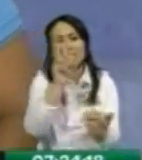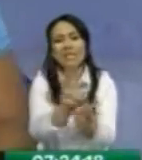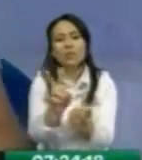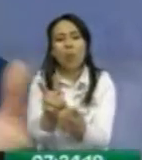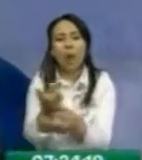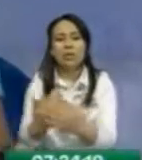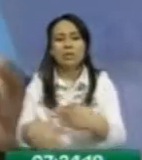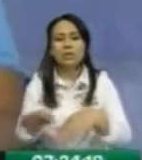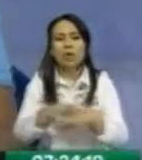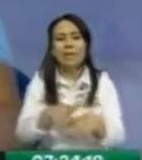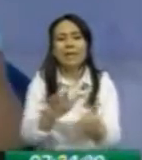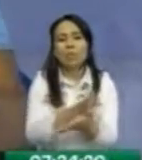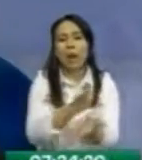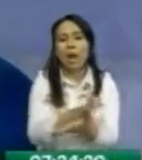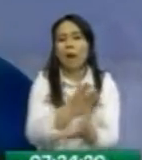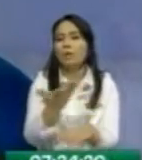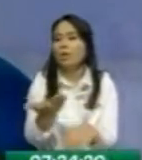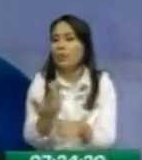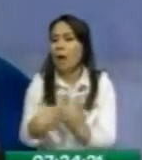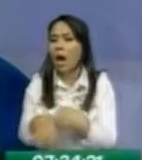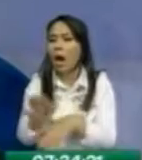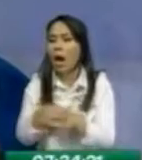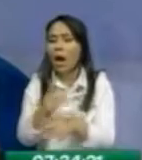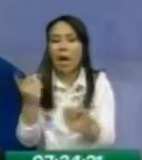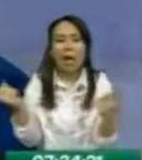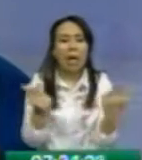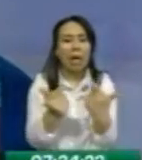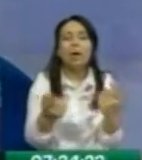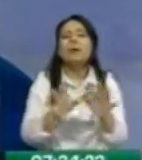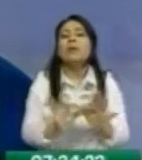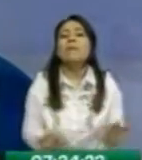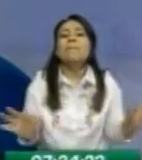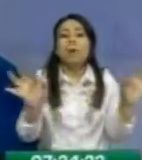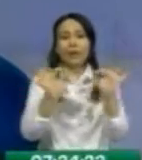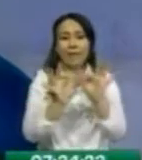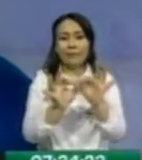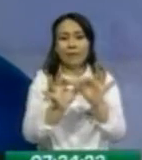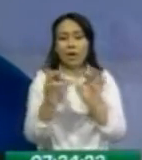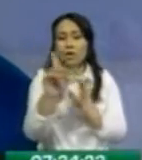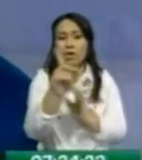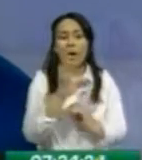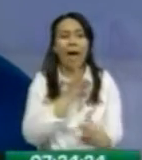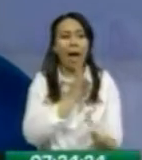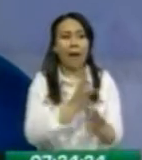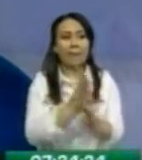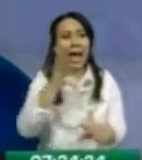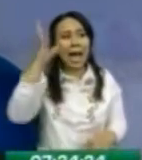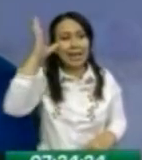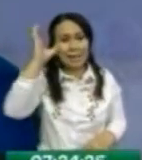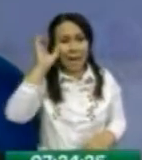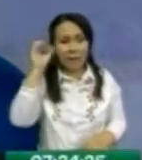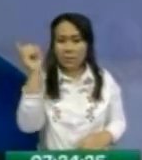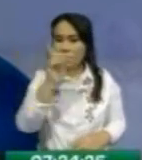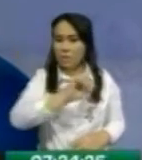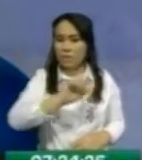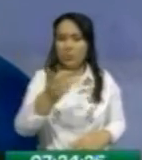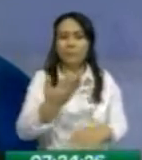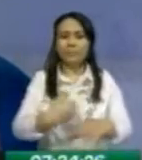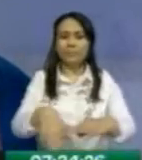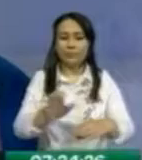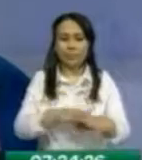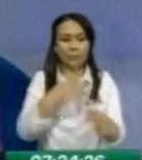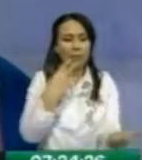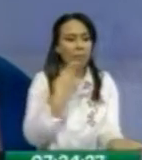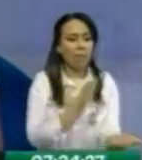escuelas, otros sí, entonces hay esta discusión como tal. Pero lo más importante es que no lo estamos tratando desde la creencia como tal, sino desde la